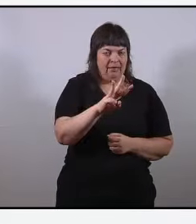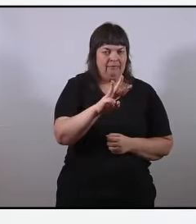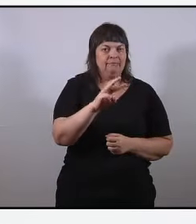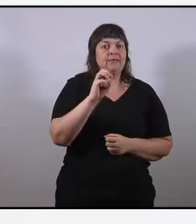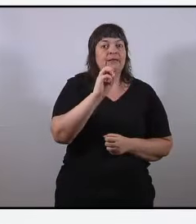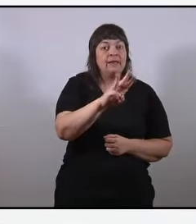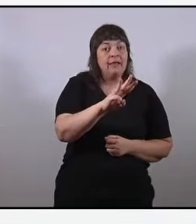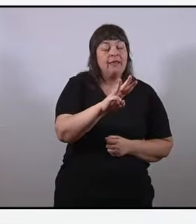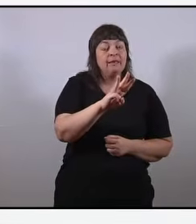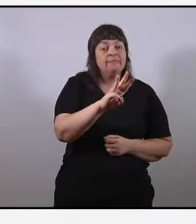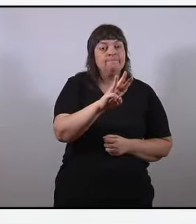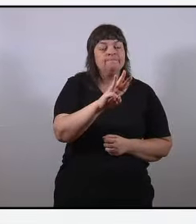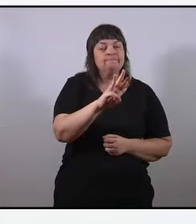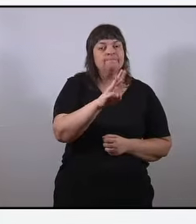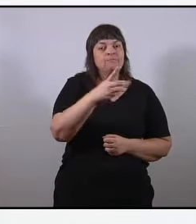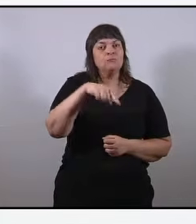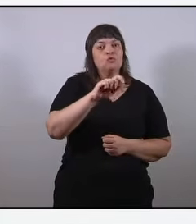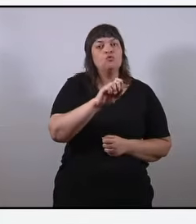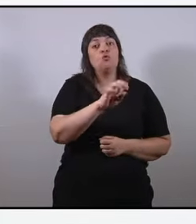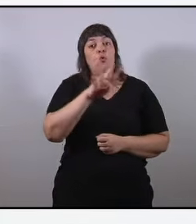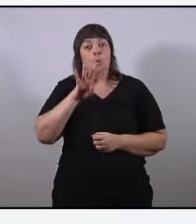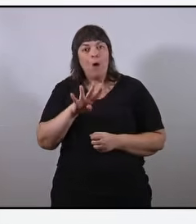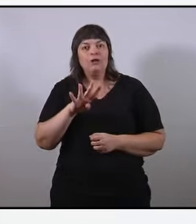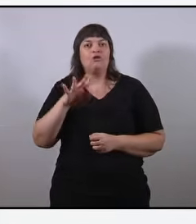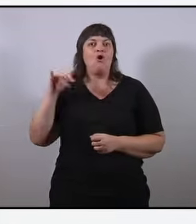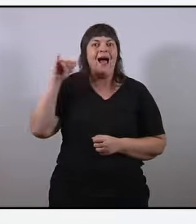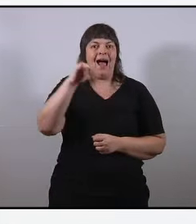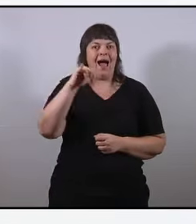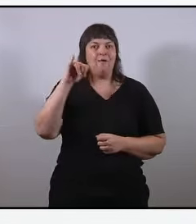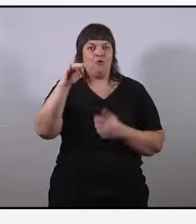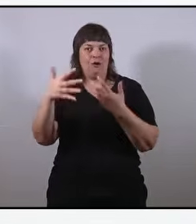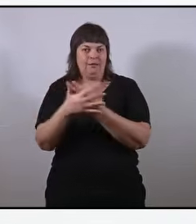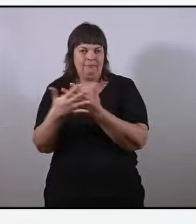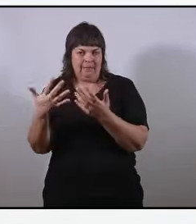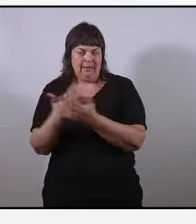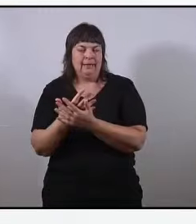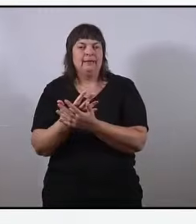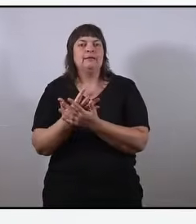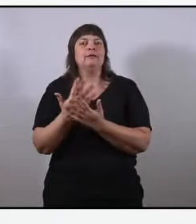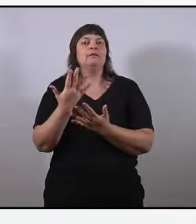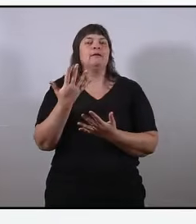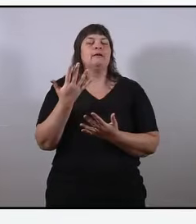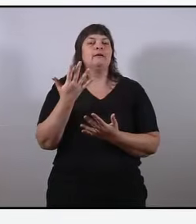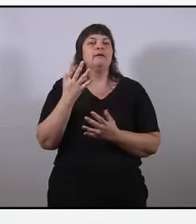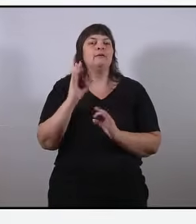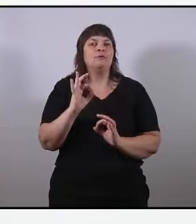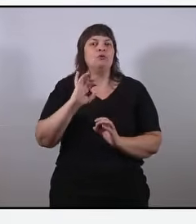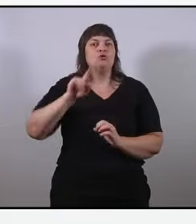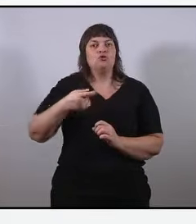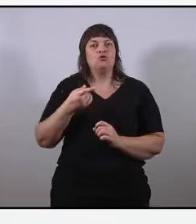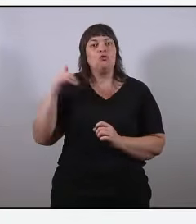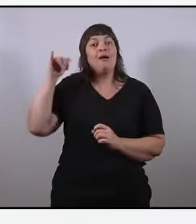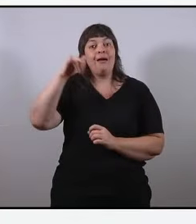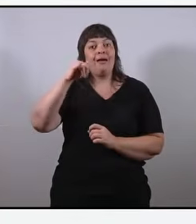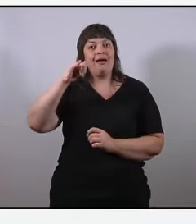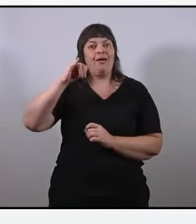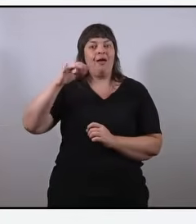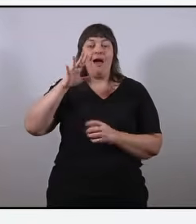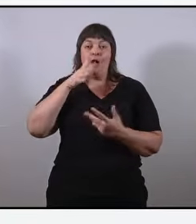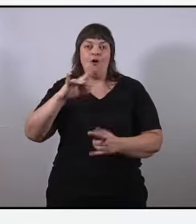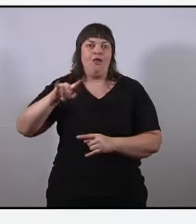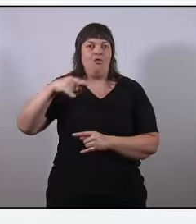que incluimos 4 aviones anfibios. Hemos duplicado este número de aeronaves que